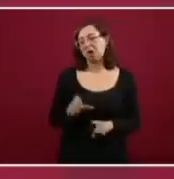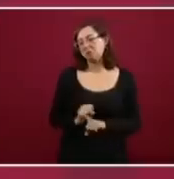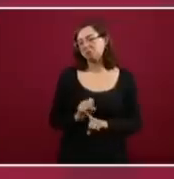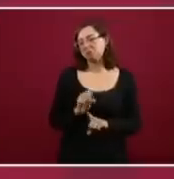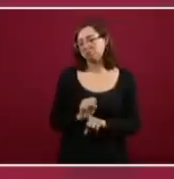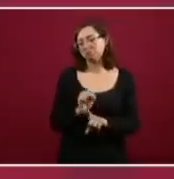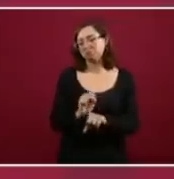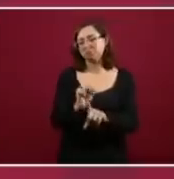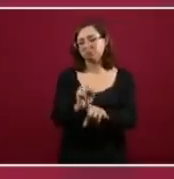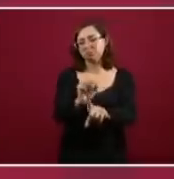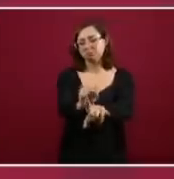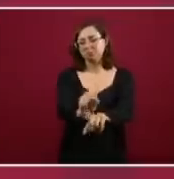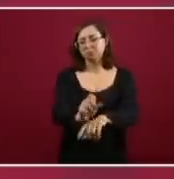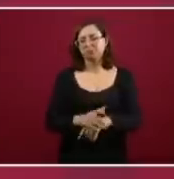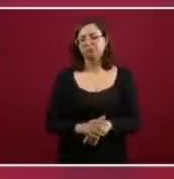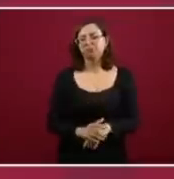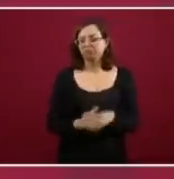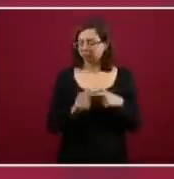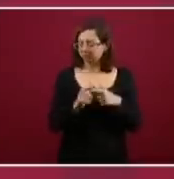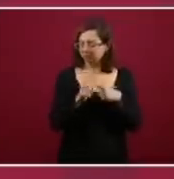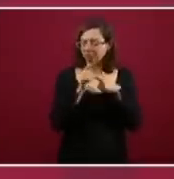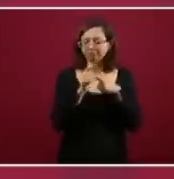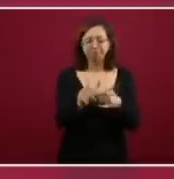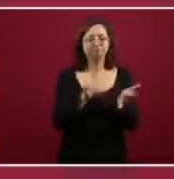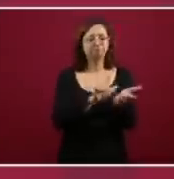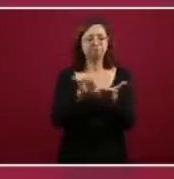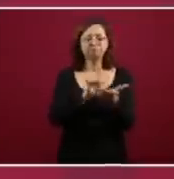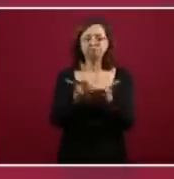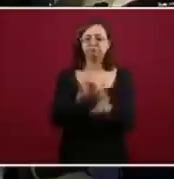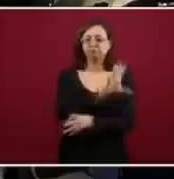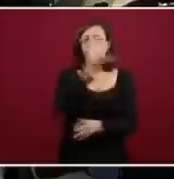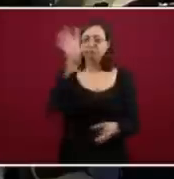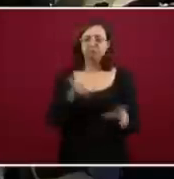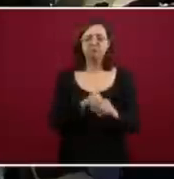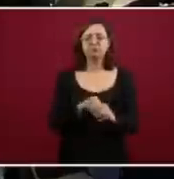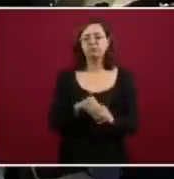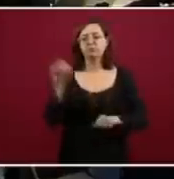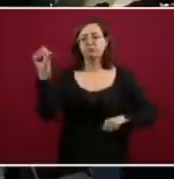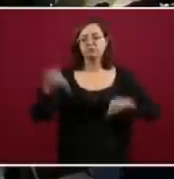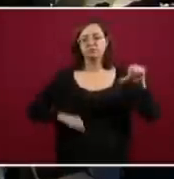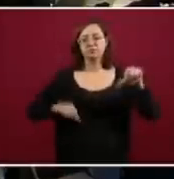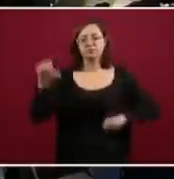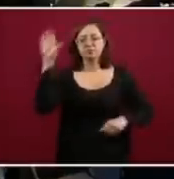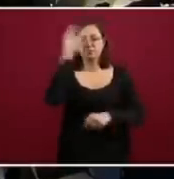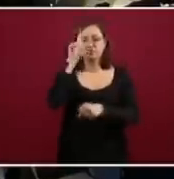pero vamos a seguir apoyando todo lo que es la actividad cultural